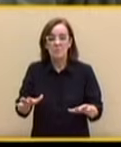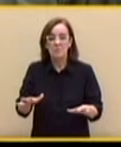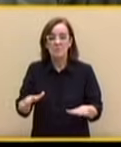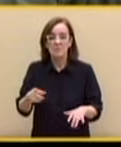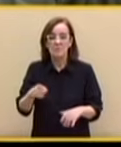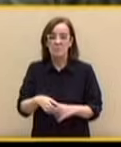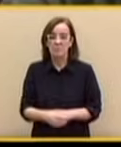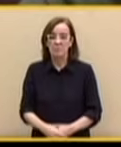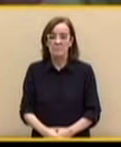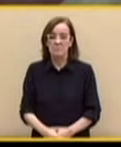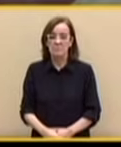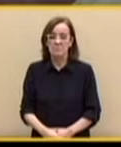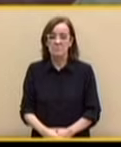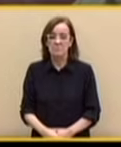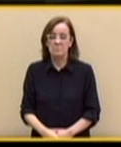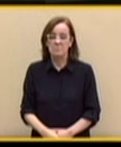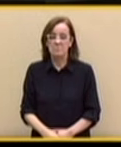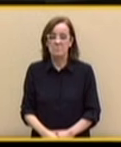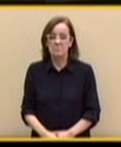señorías, señorías.